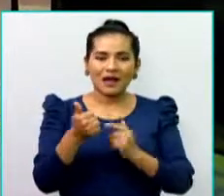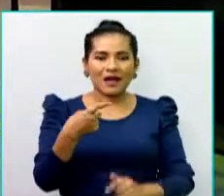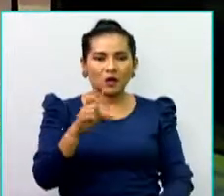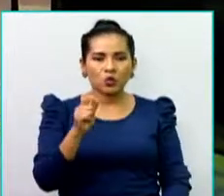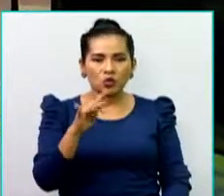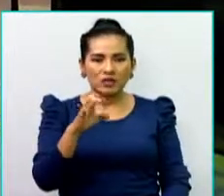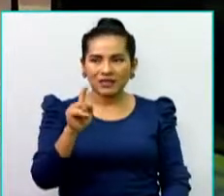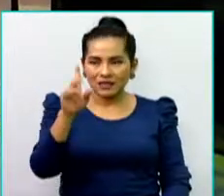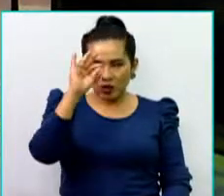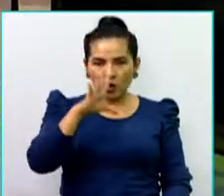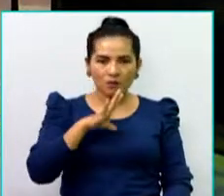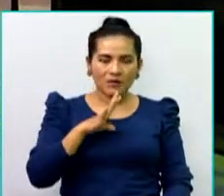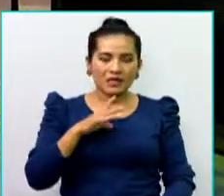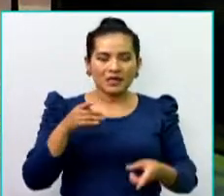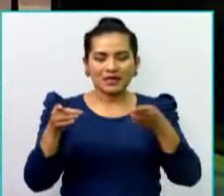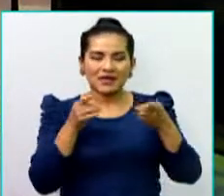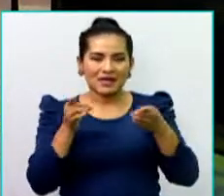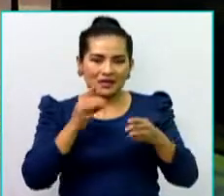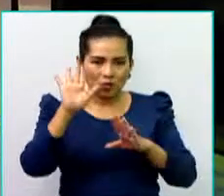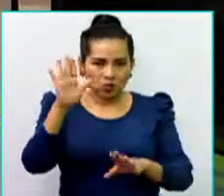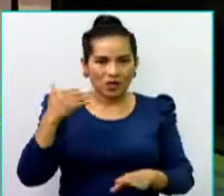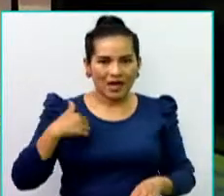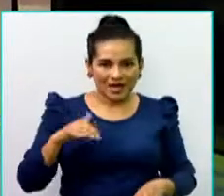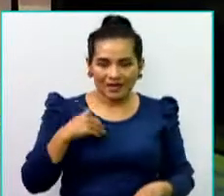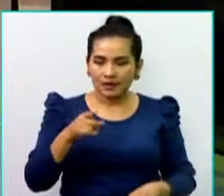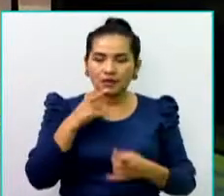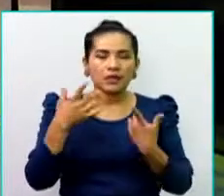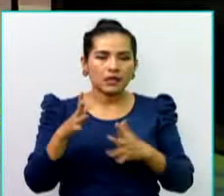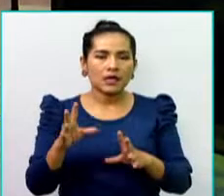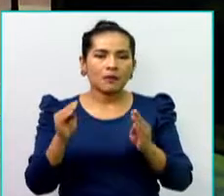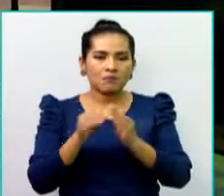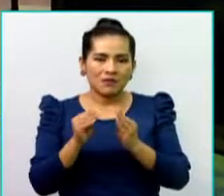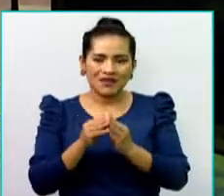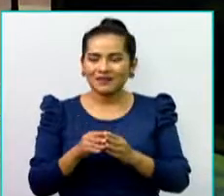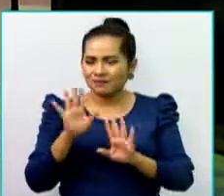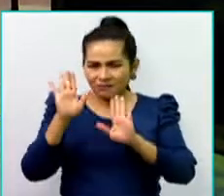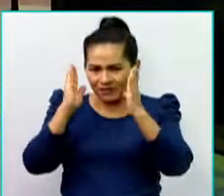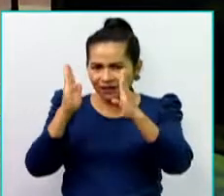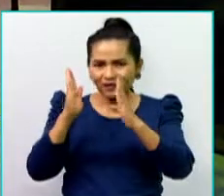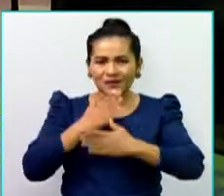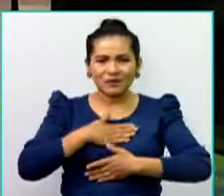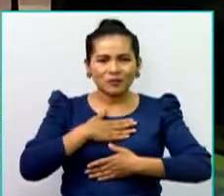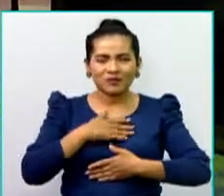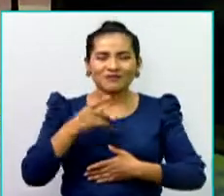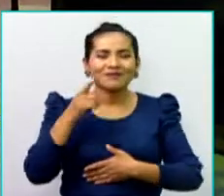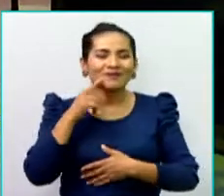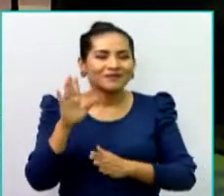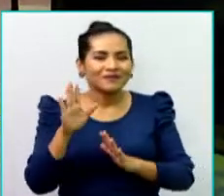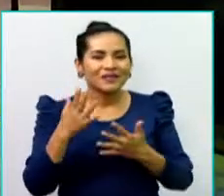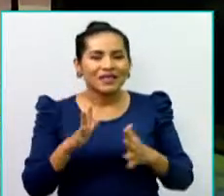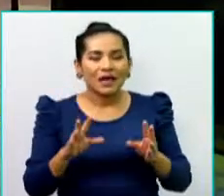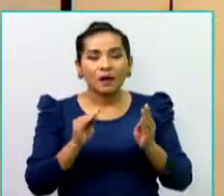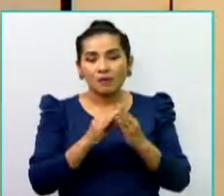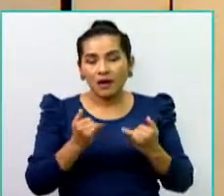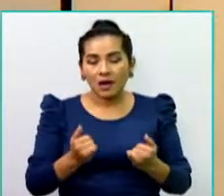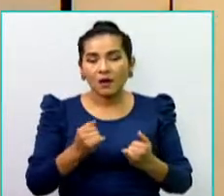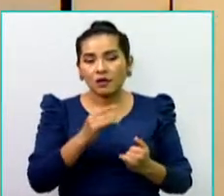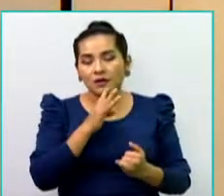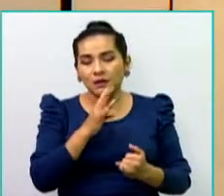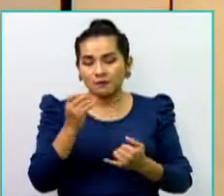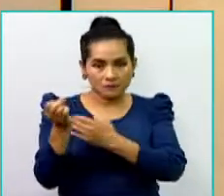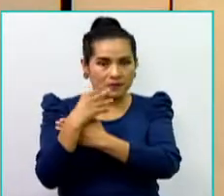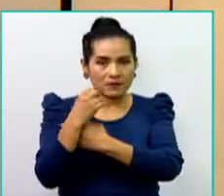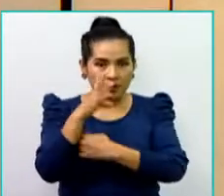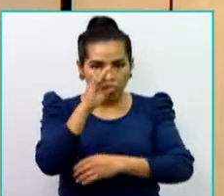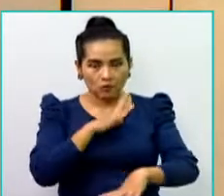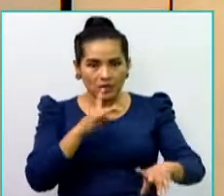Por eso estamos hablando del director. El director ha podido, pon atención, ha podido conversar con nosotros y nos comentaba que, bueno, si bien